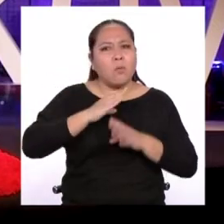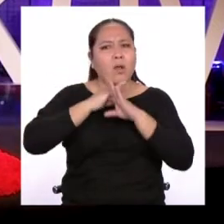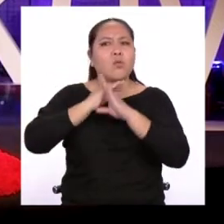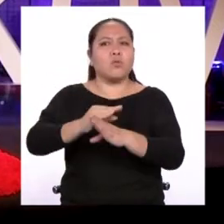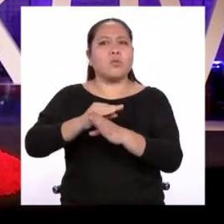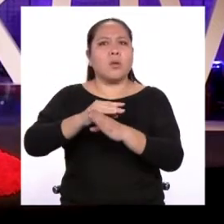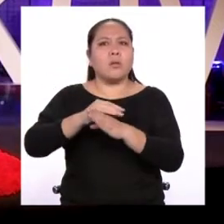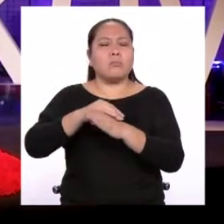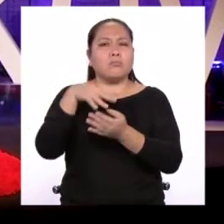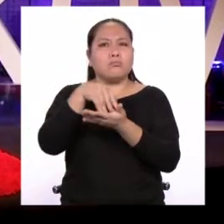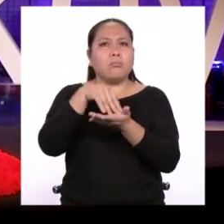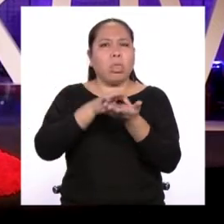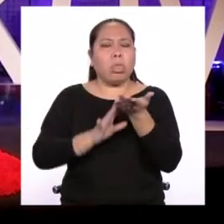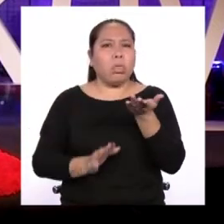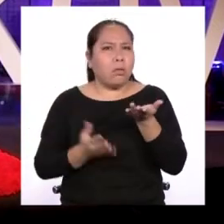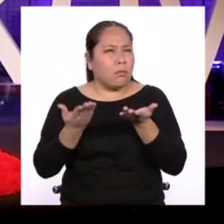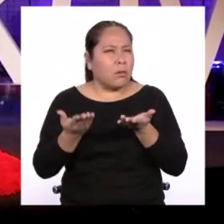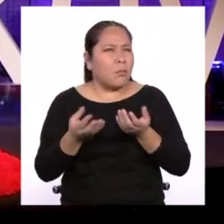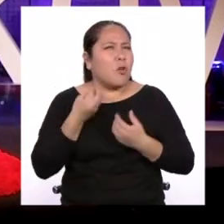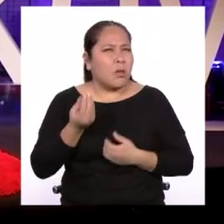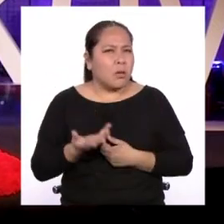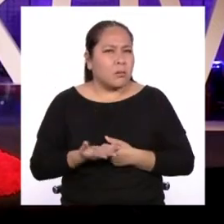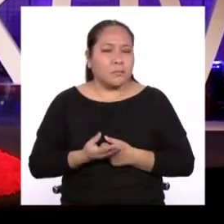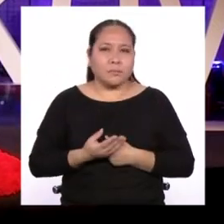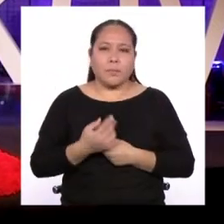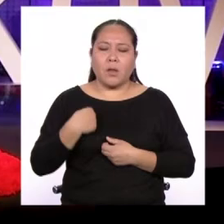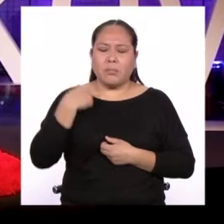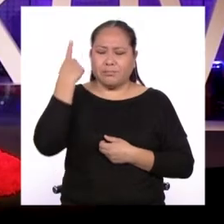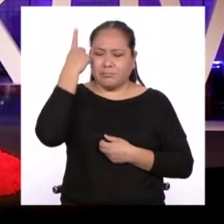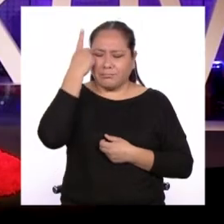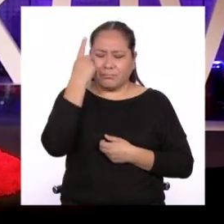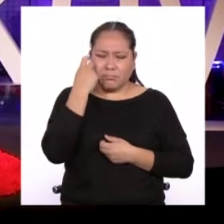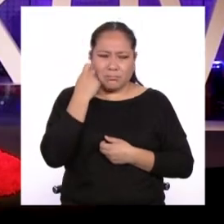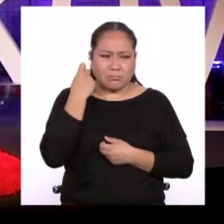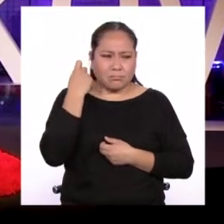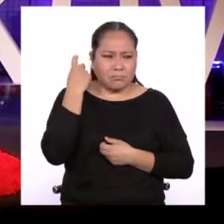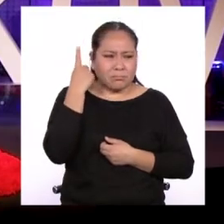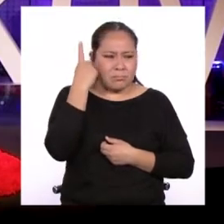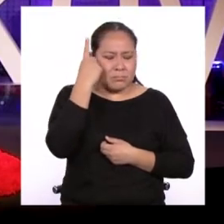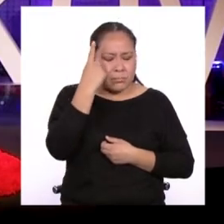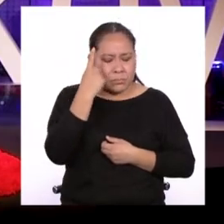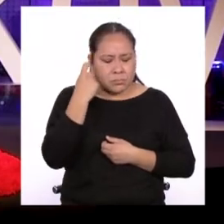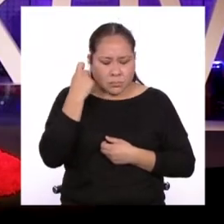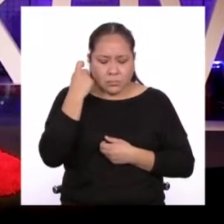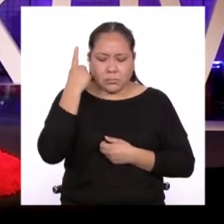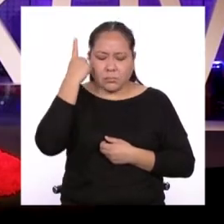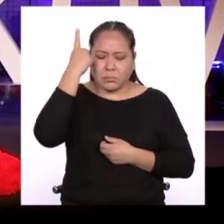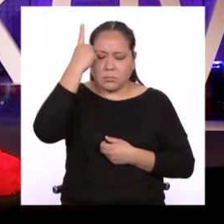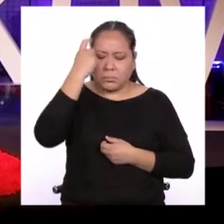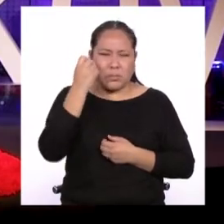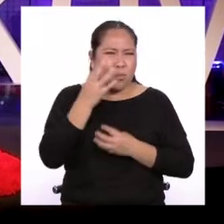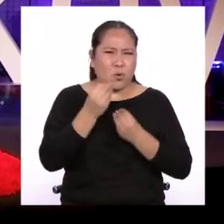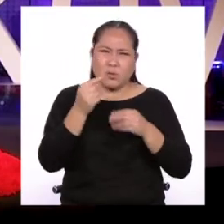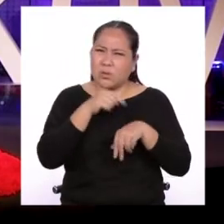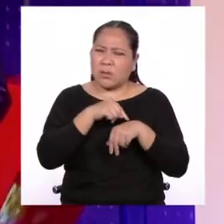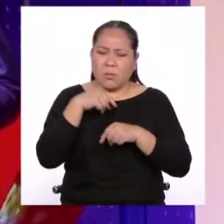la anemia? He tenido esta pregunta en mi cabeza por mucho